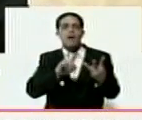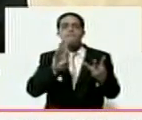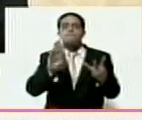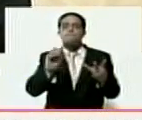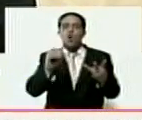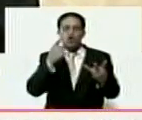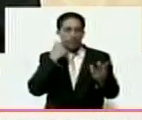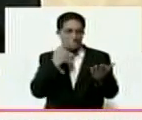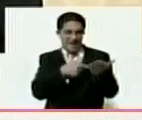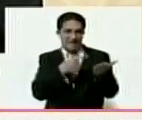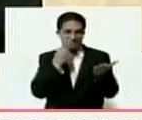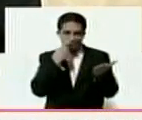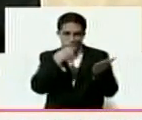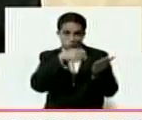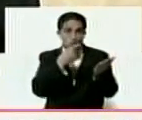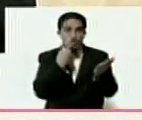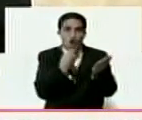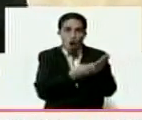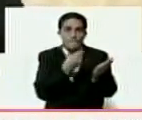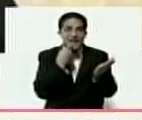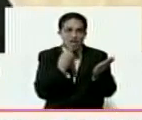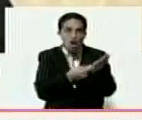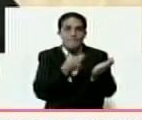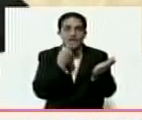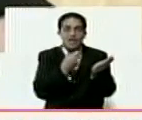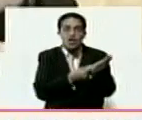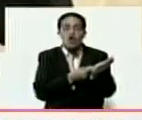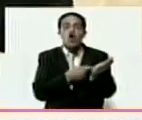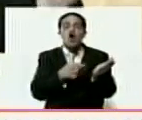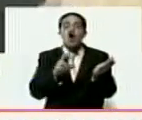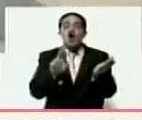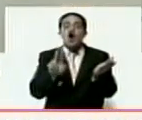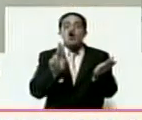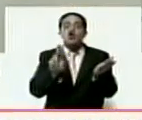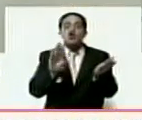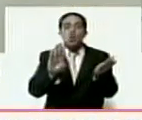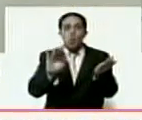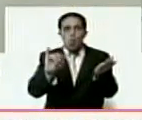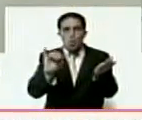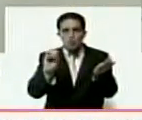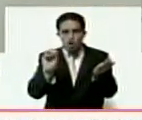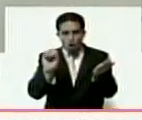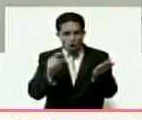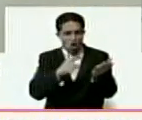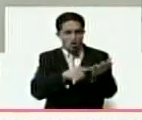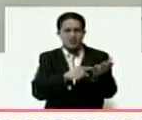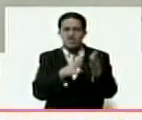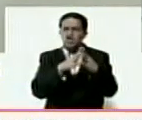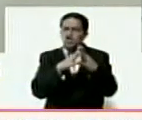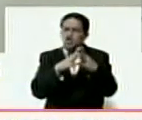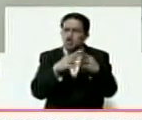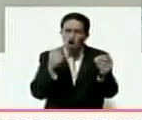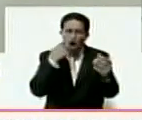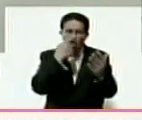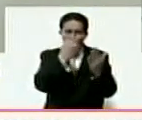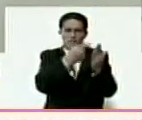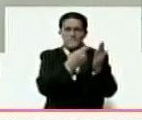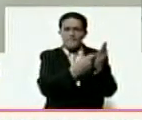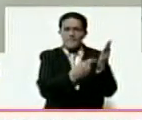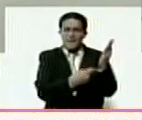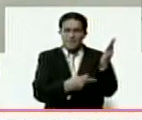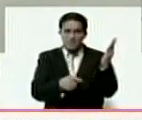involucrados, del señor Narco Rubio de Miami, de todos,